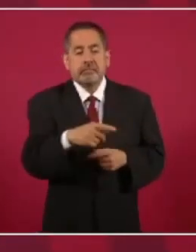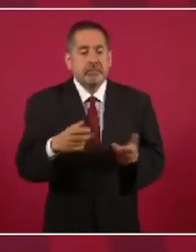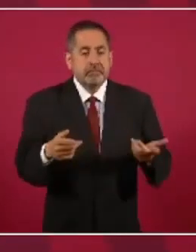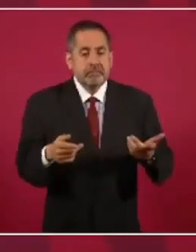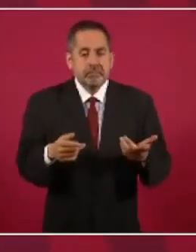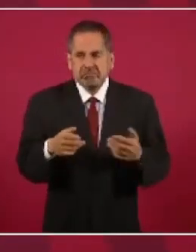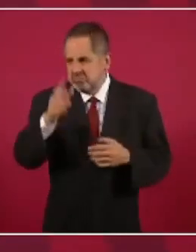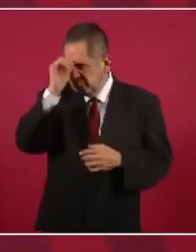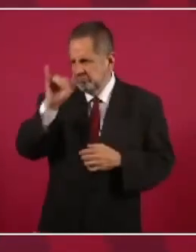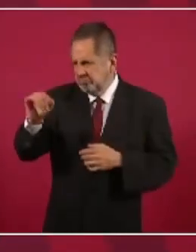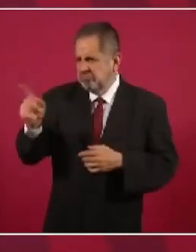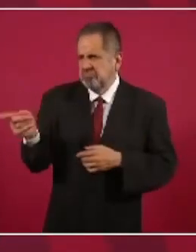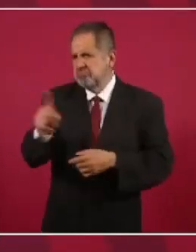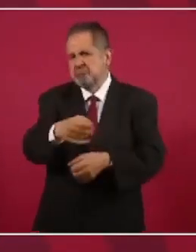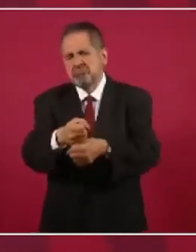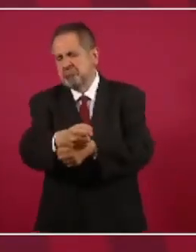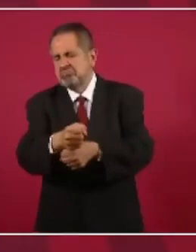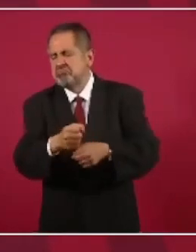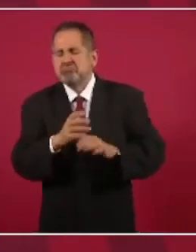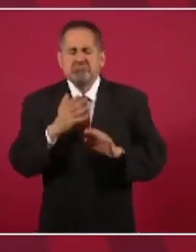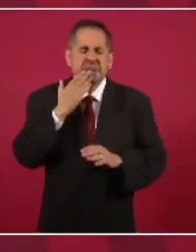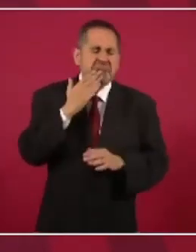de acuerdo